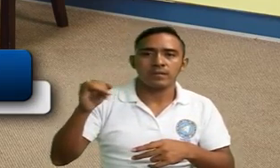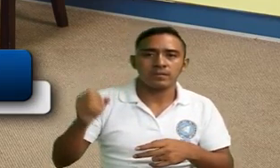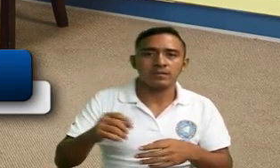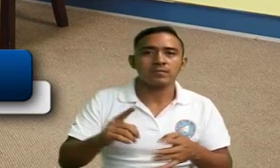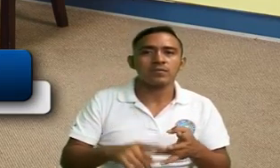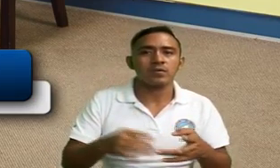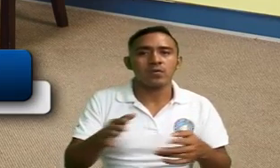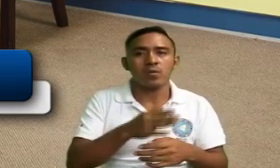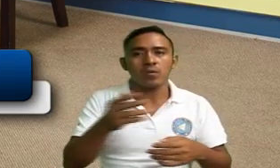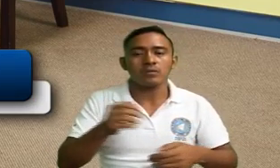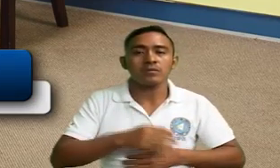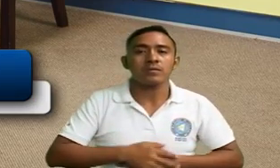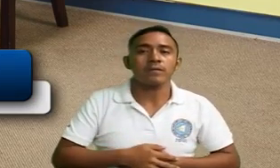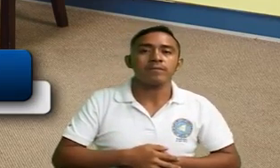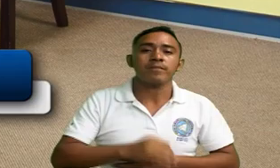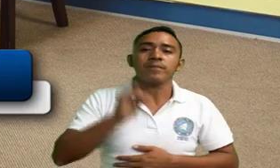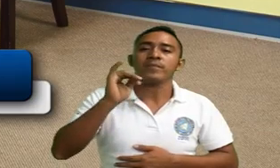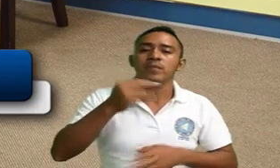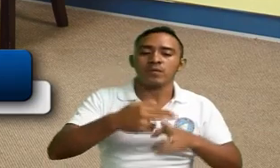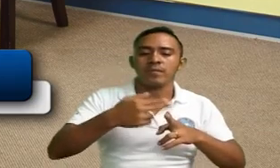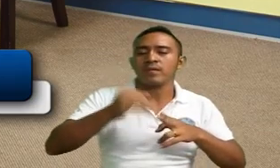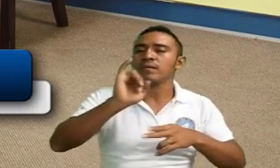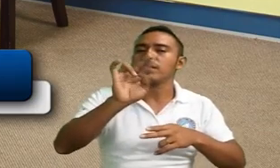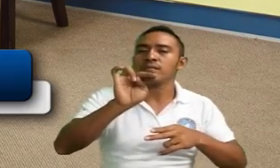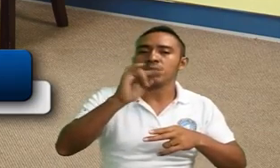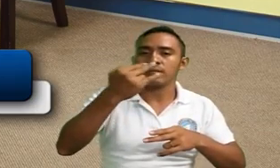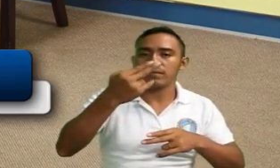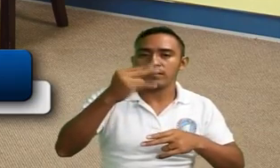recaptación de GnRH, ¿verdad?, que ya